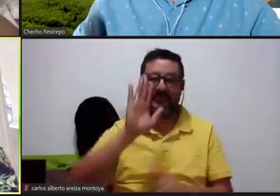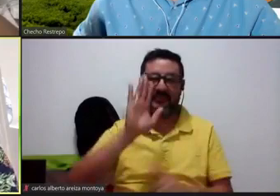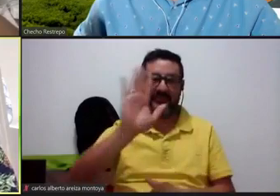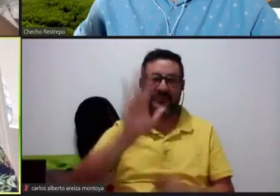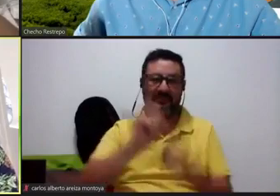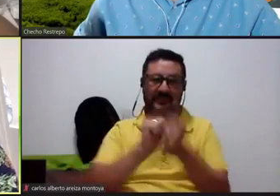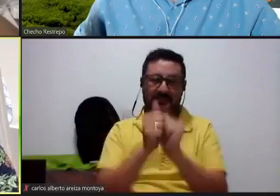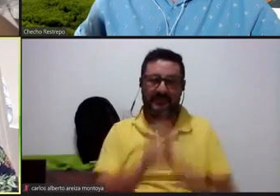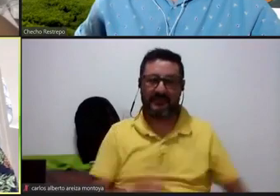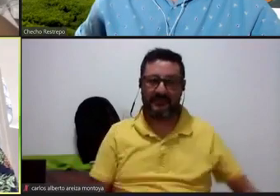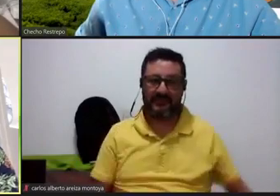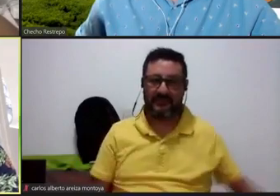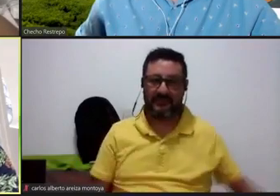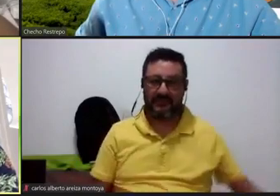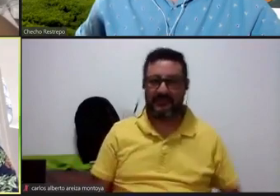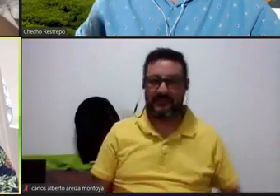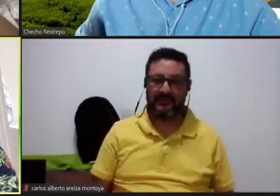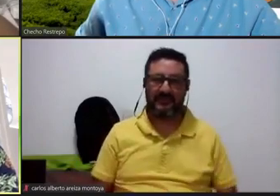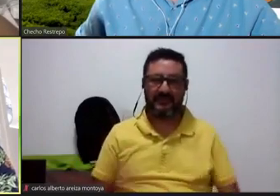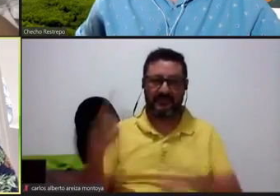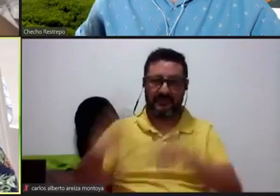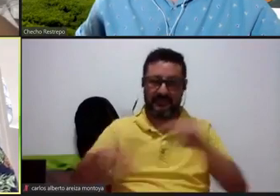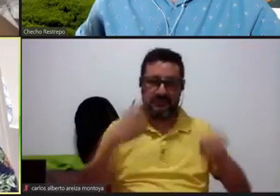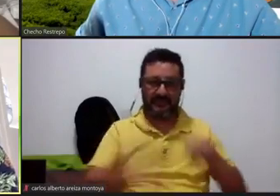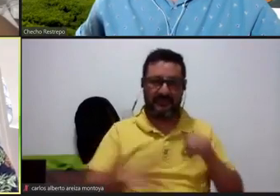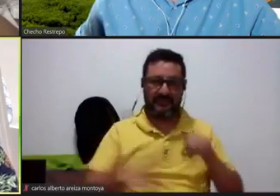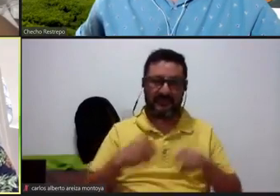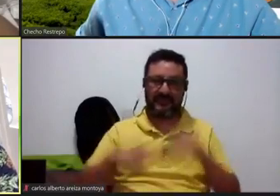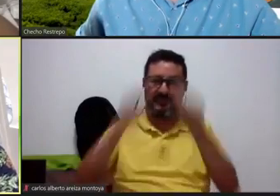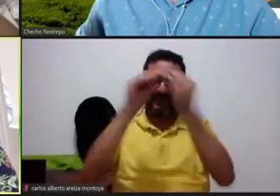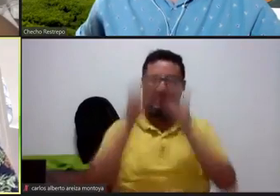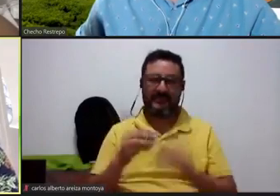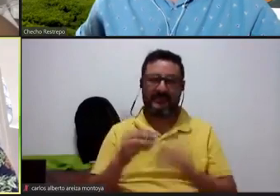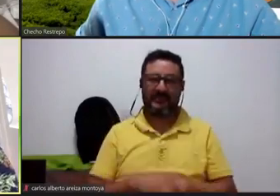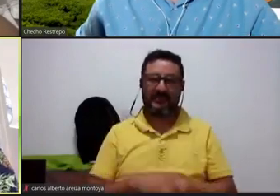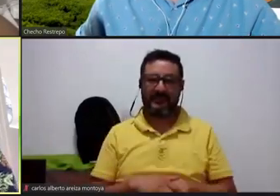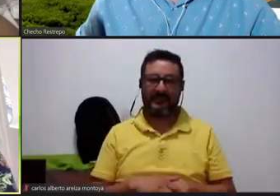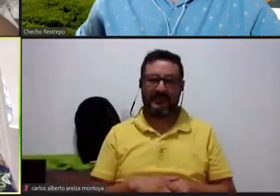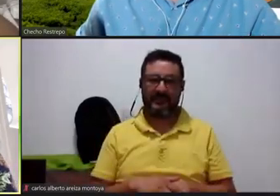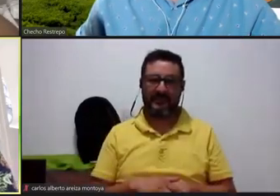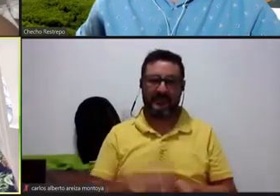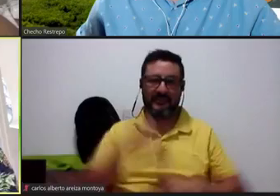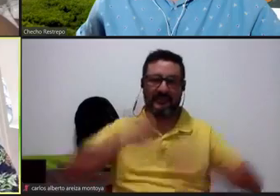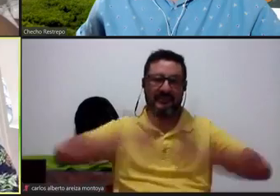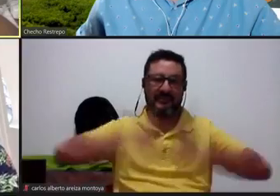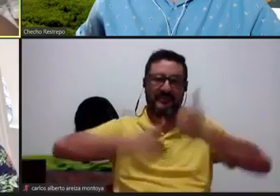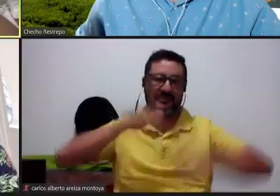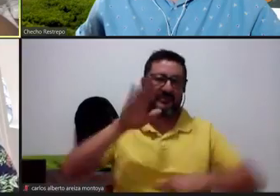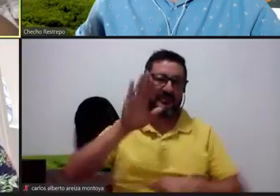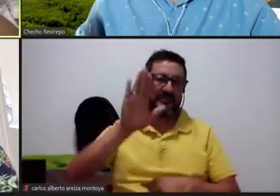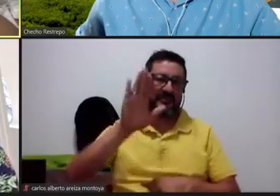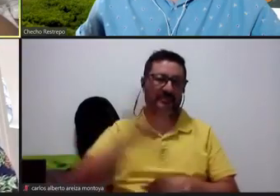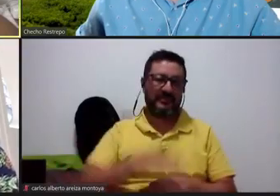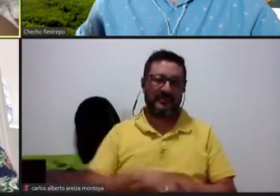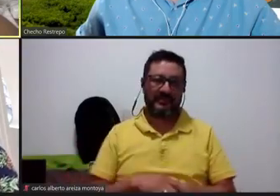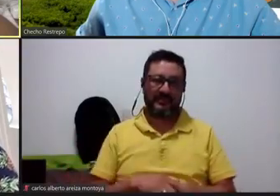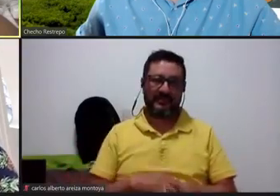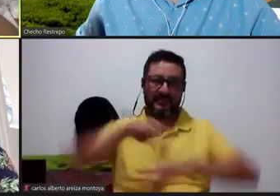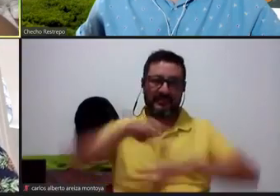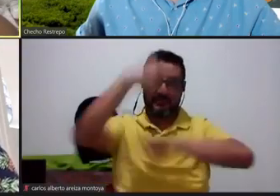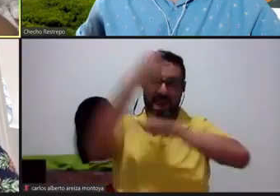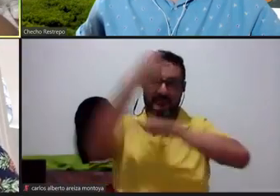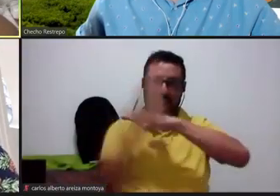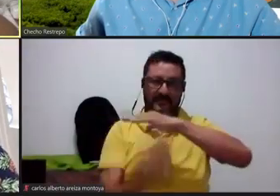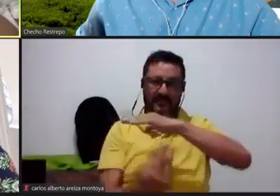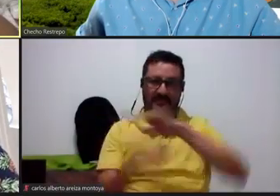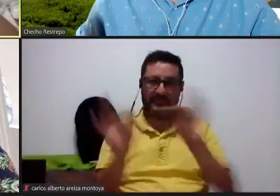contémosles las diferentes modalidades y en cuál especialmente participas tú. Bueno, no, clavados,